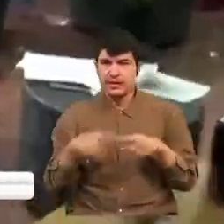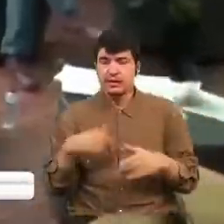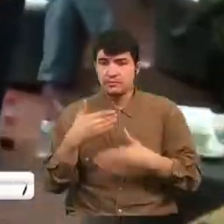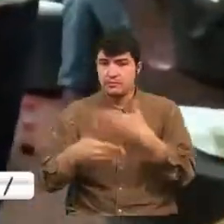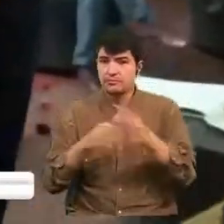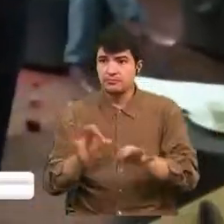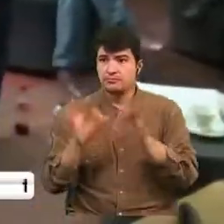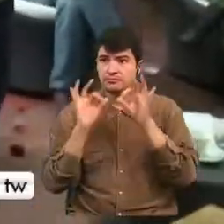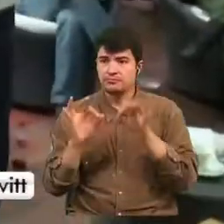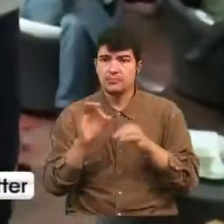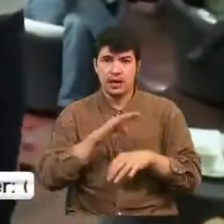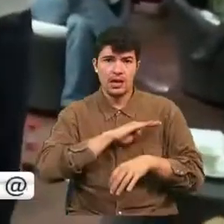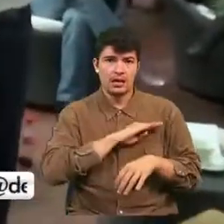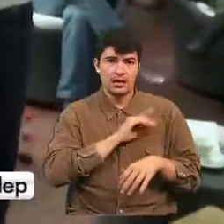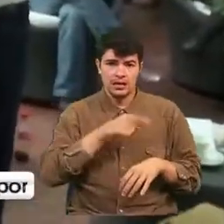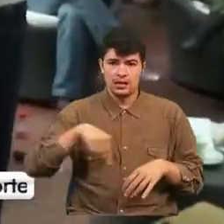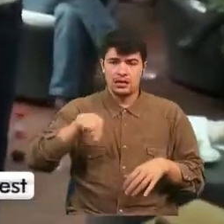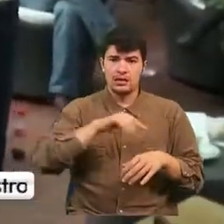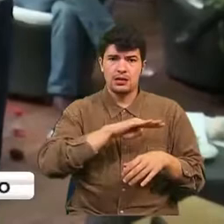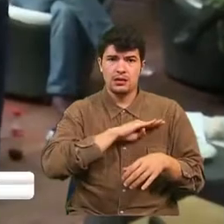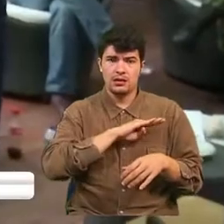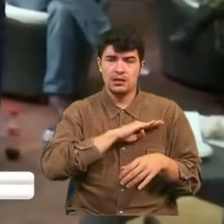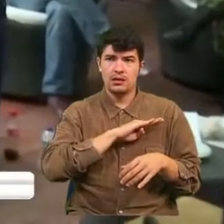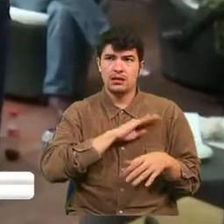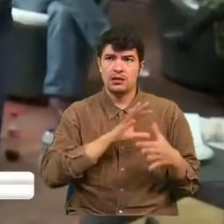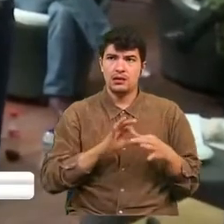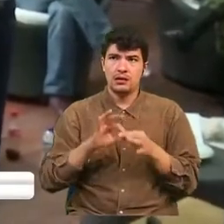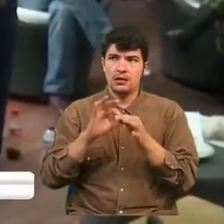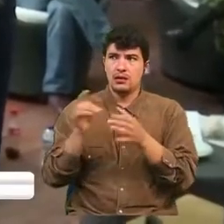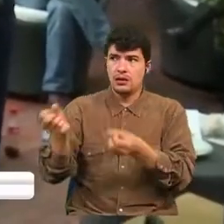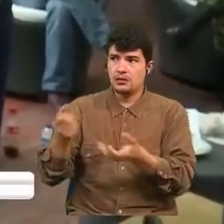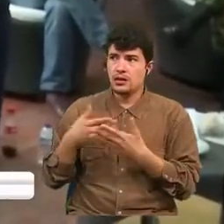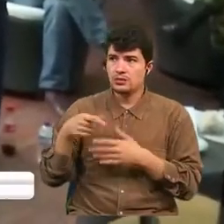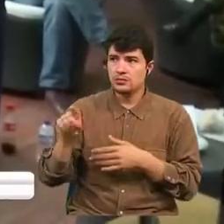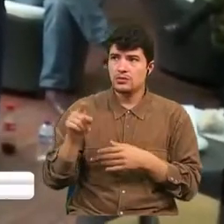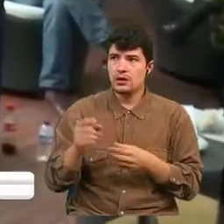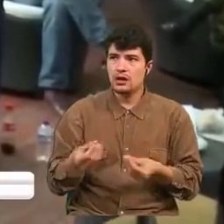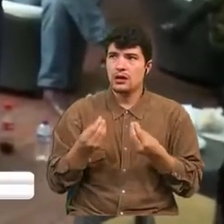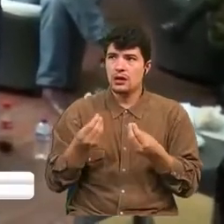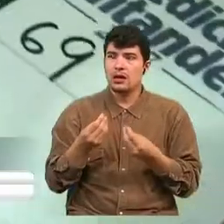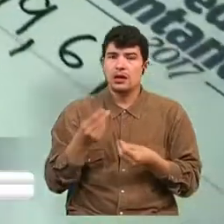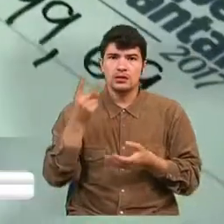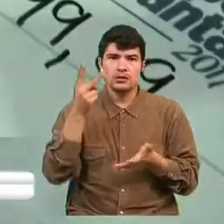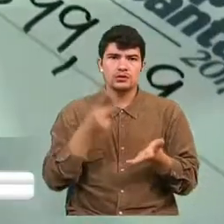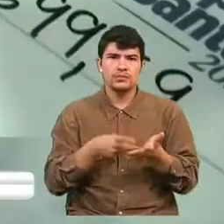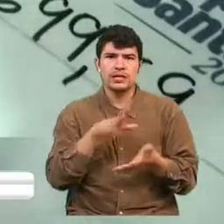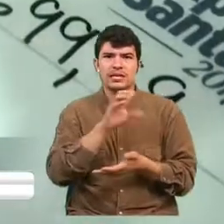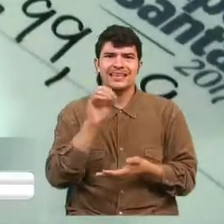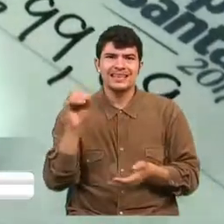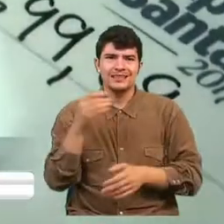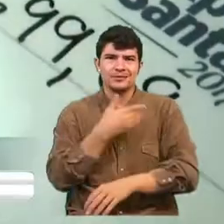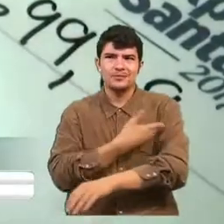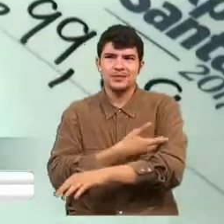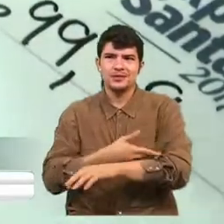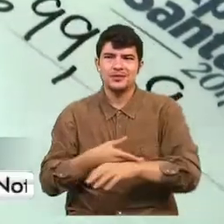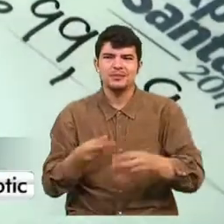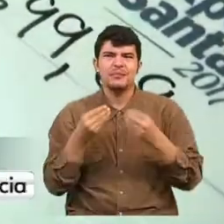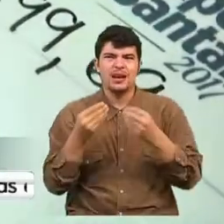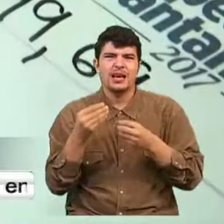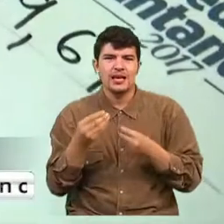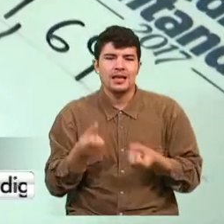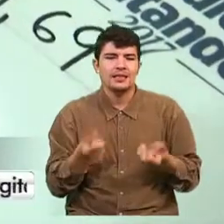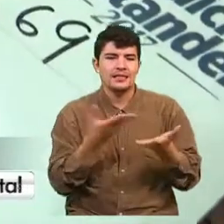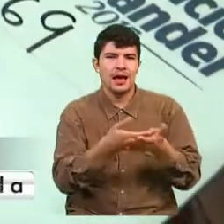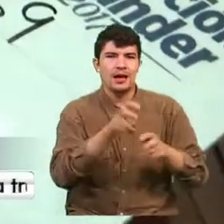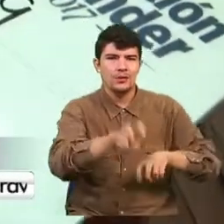Los alcaldes de estos municipios recibieron de mano del gobernador de Santander recursos por más de 2.500 millones de pesos para los cultivos